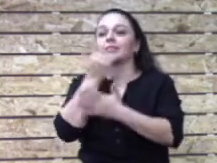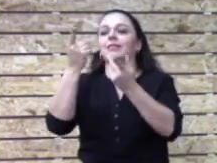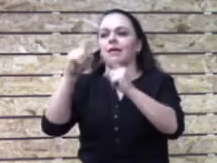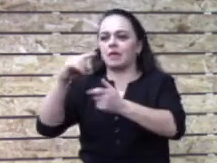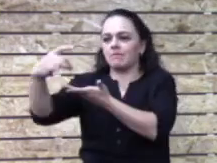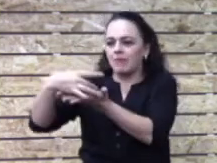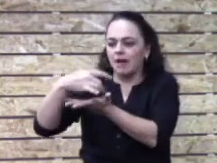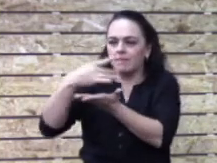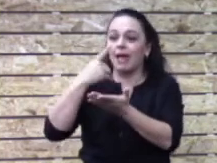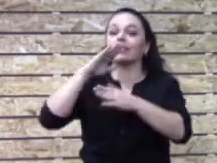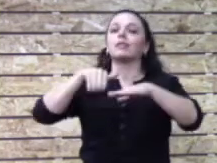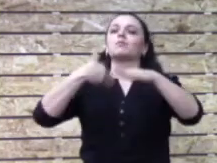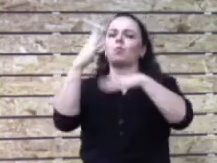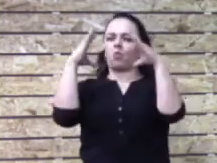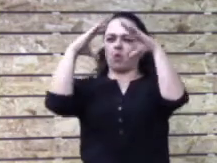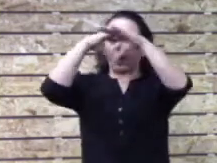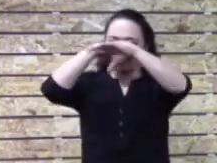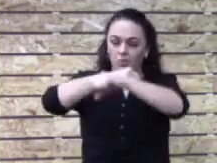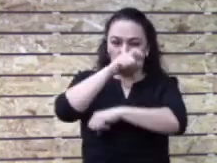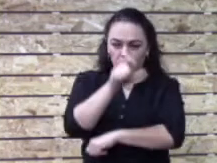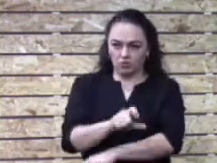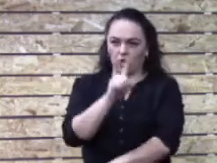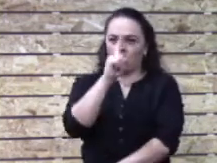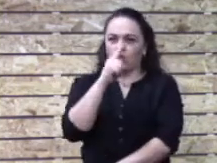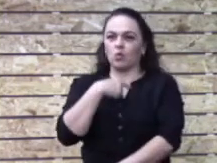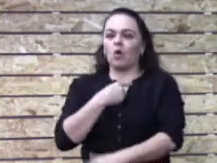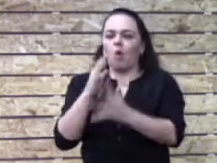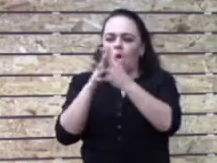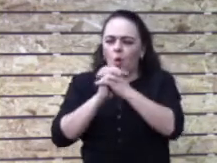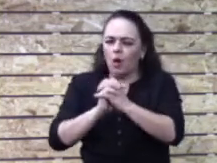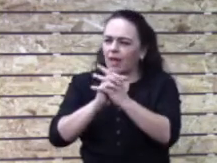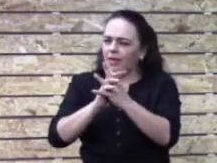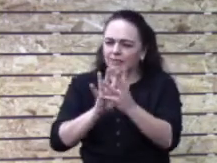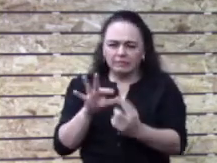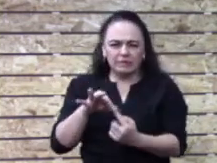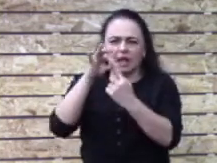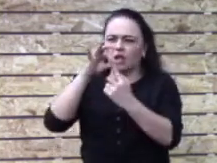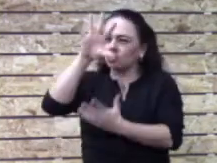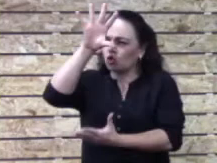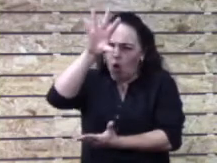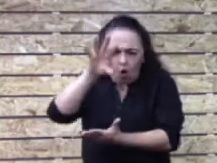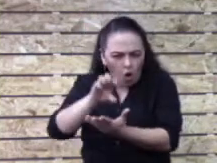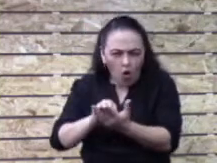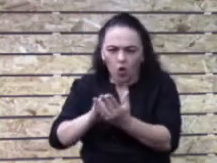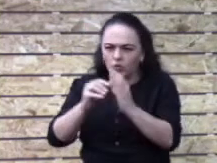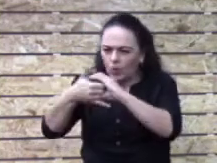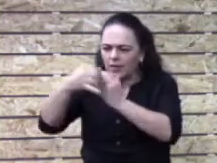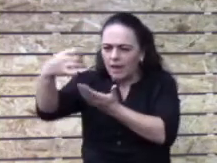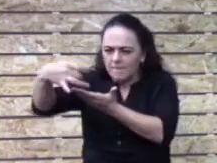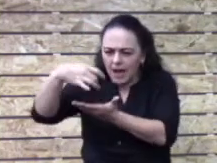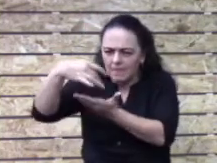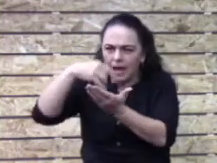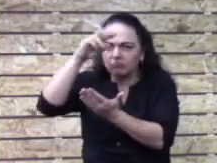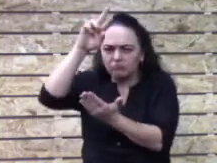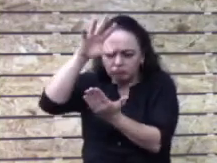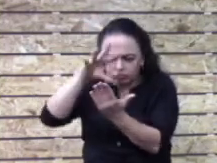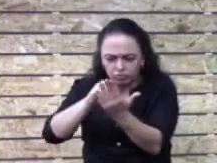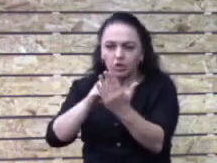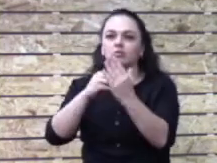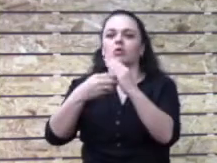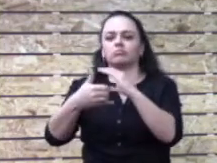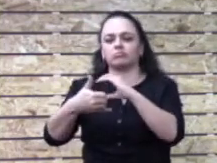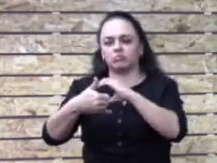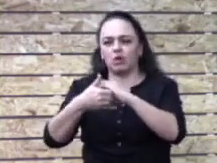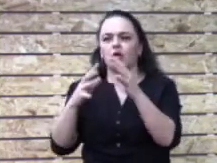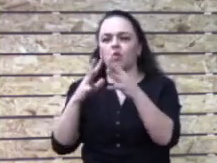también, de buen testimonio, nos resume todo en una oración muy bella. Anoche le decía a Adam que me conmovió tanto,